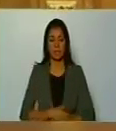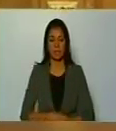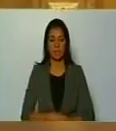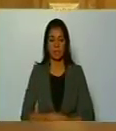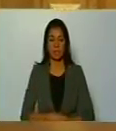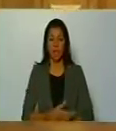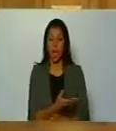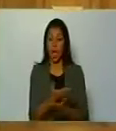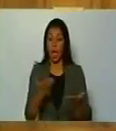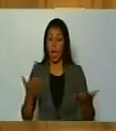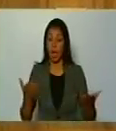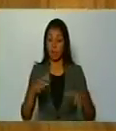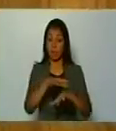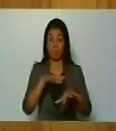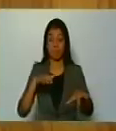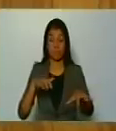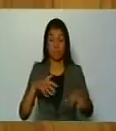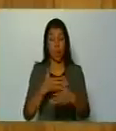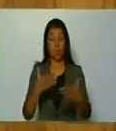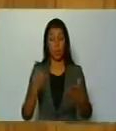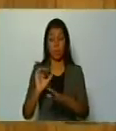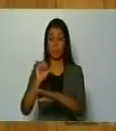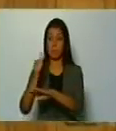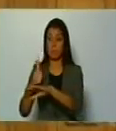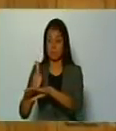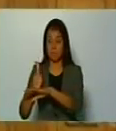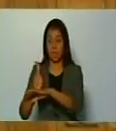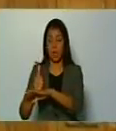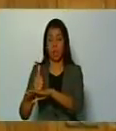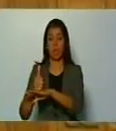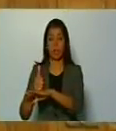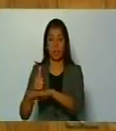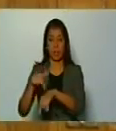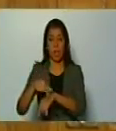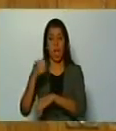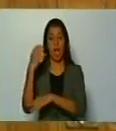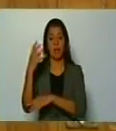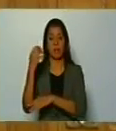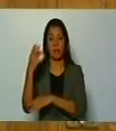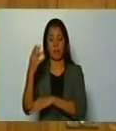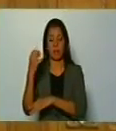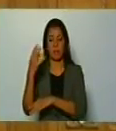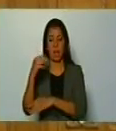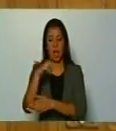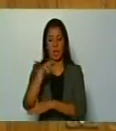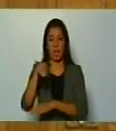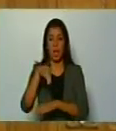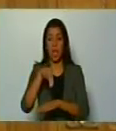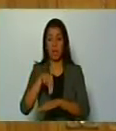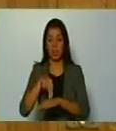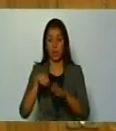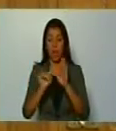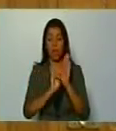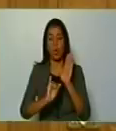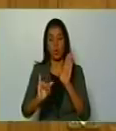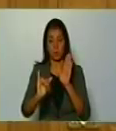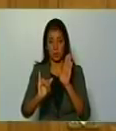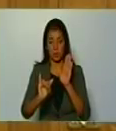a todos los presentes, Junta Directiva de esta Asamblea Nacional